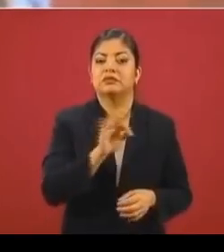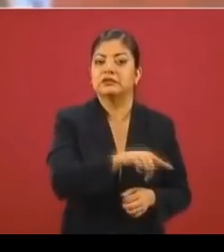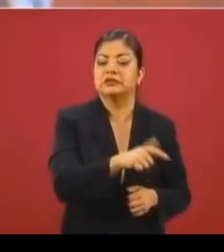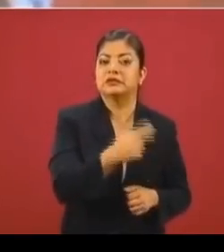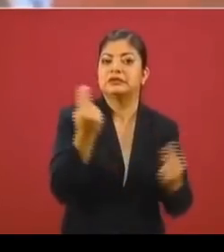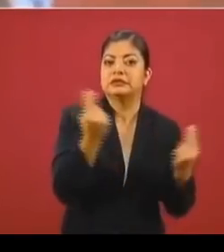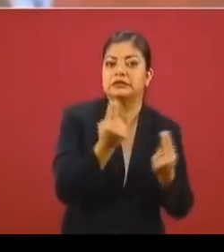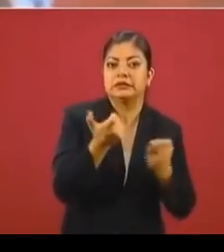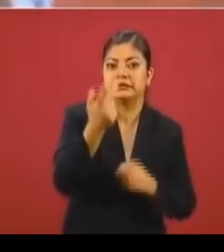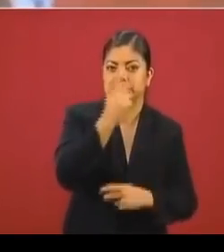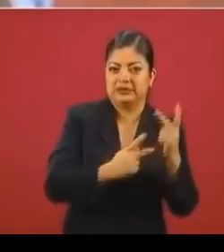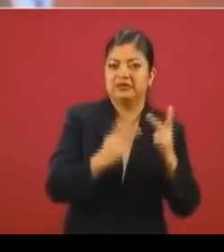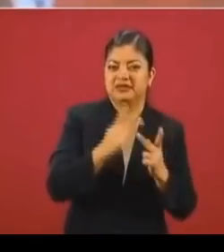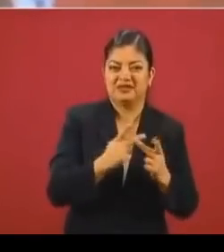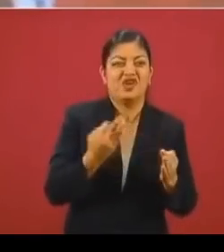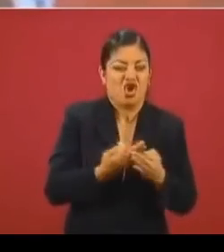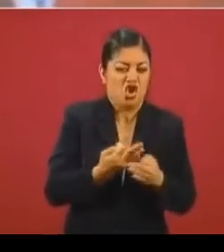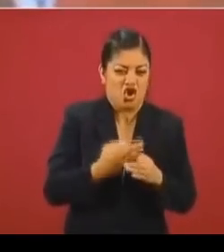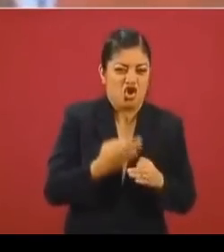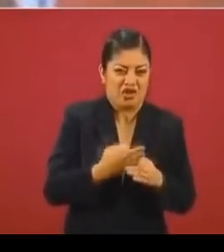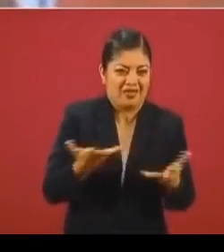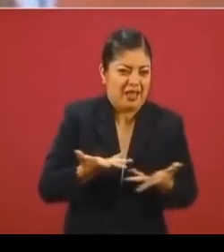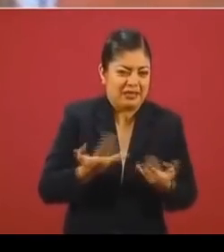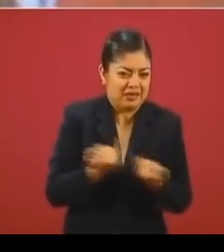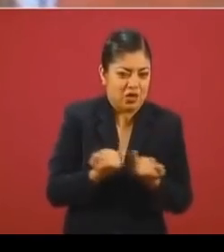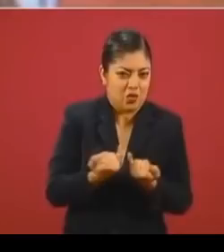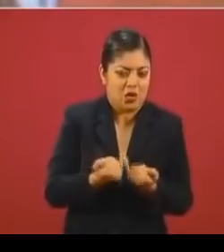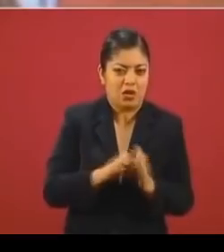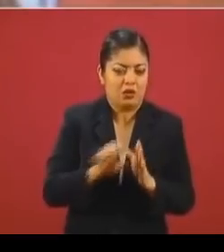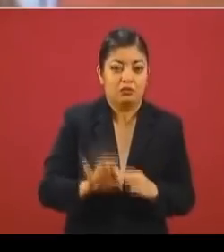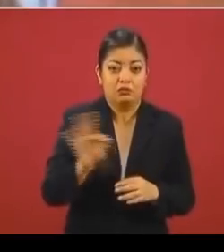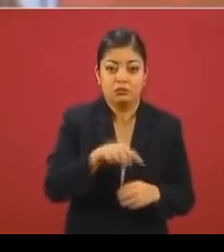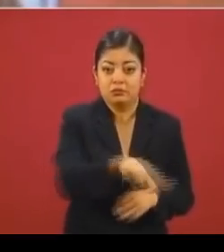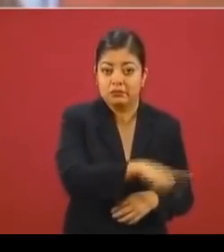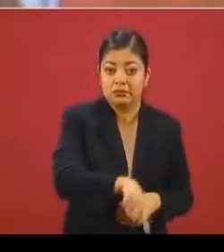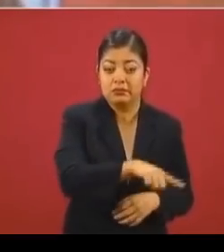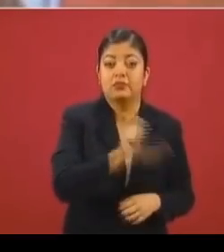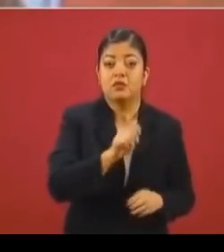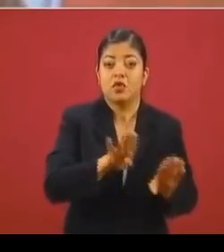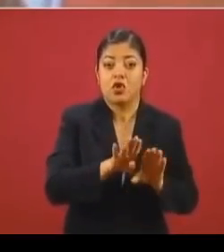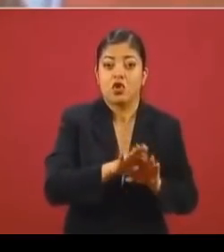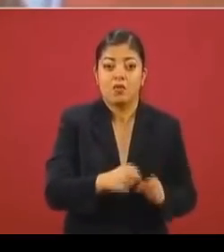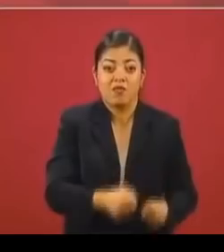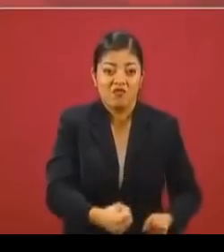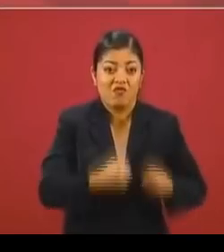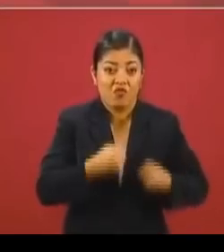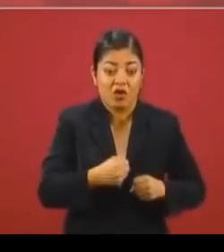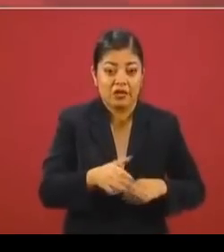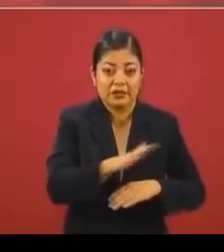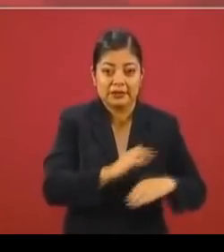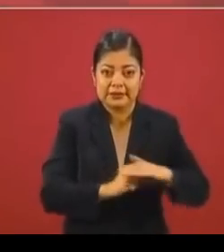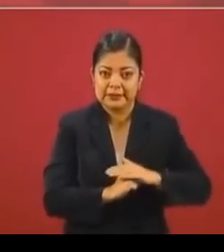créditos, lo que estamos haciendo, si se fortalece la base de la pirámide, si se